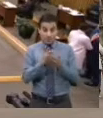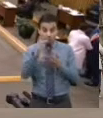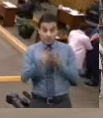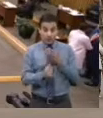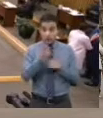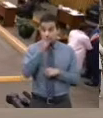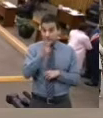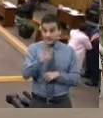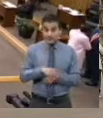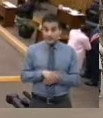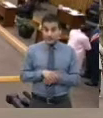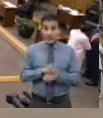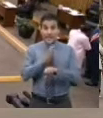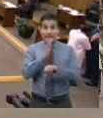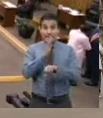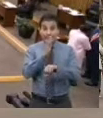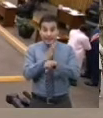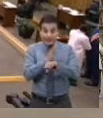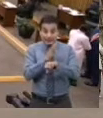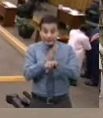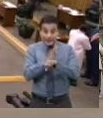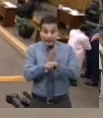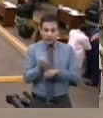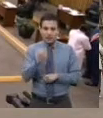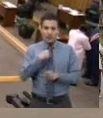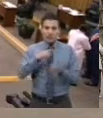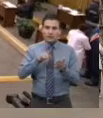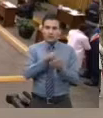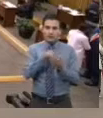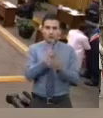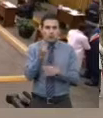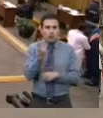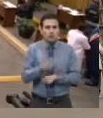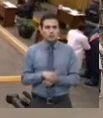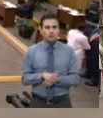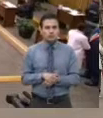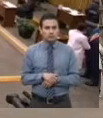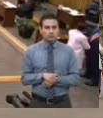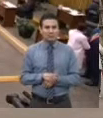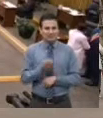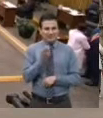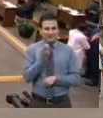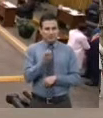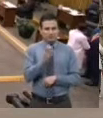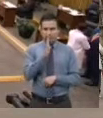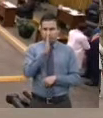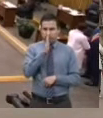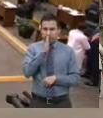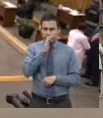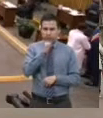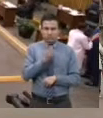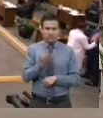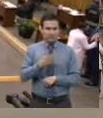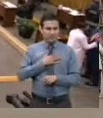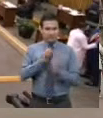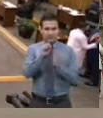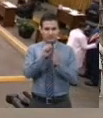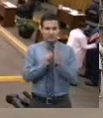pretende sancionar dos veces la misma conducta, lo cual es inadmisible en nuestro sistema